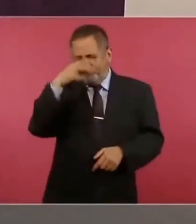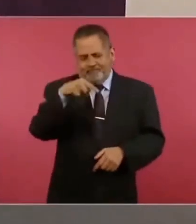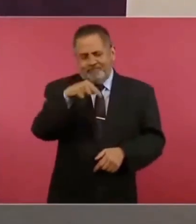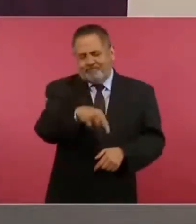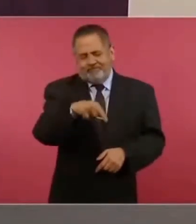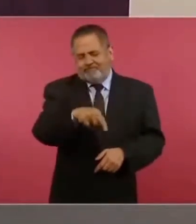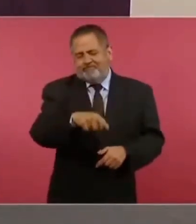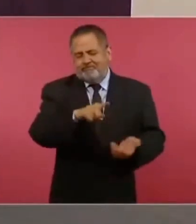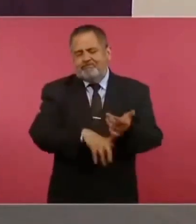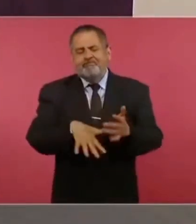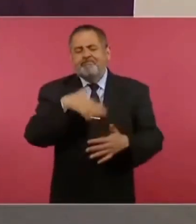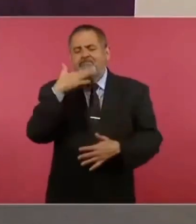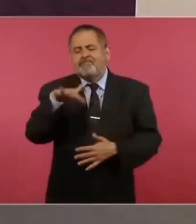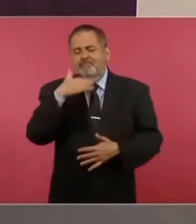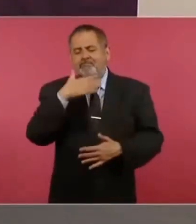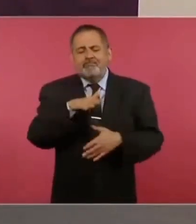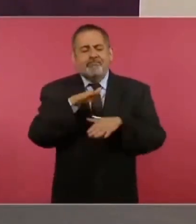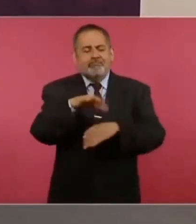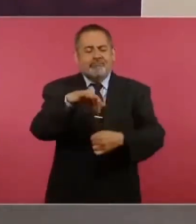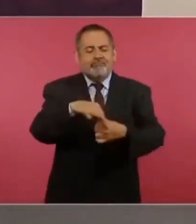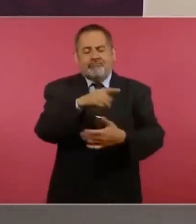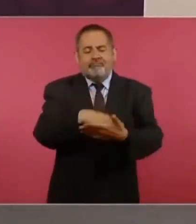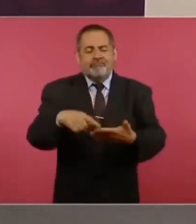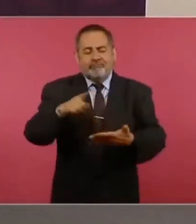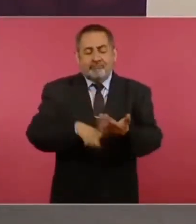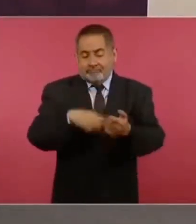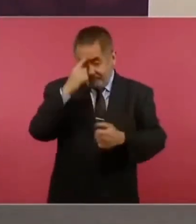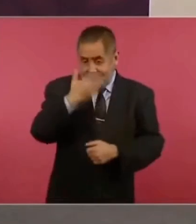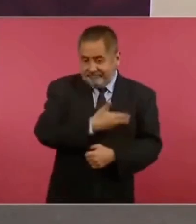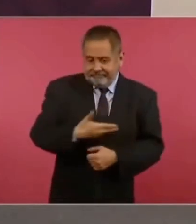de más fraudes electorales